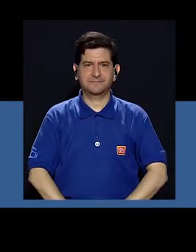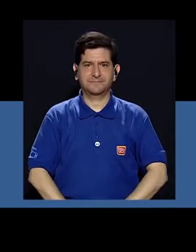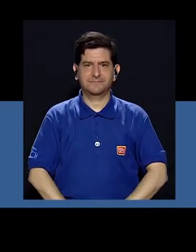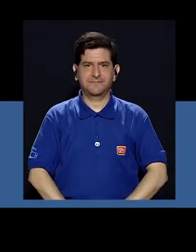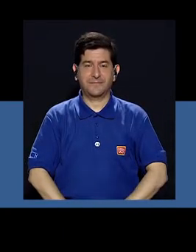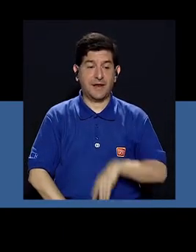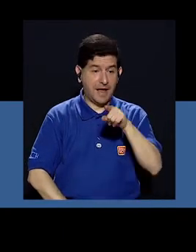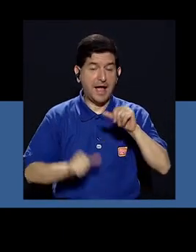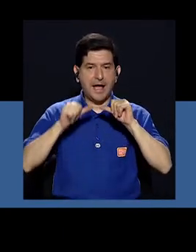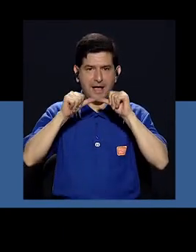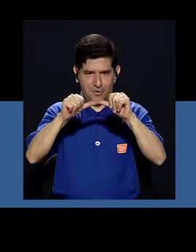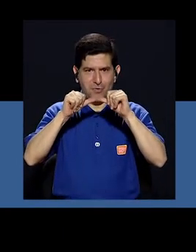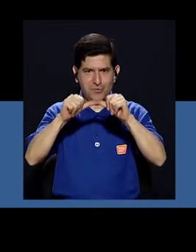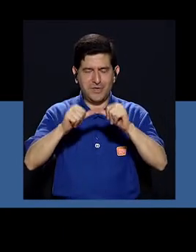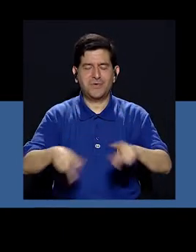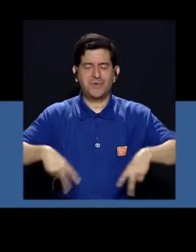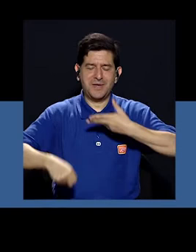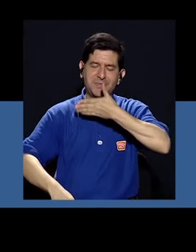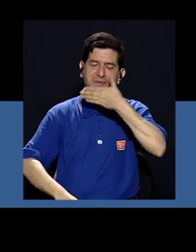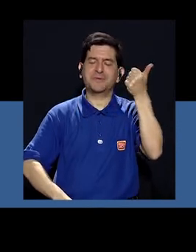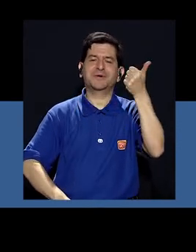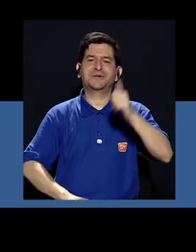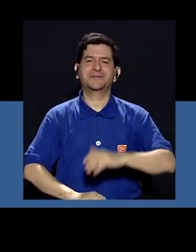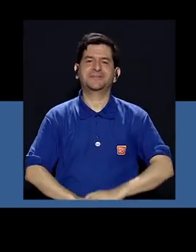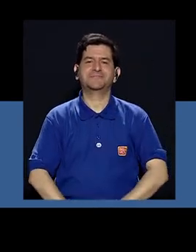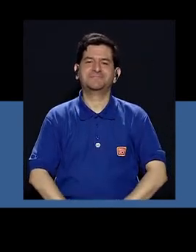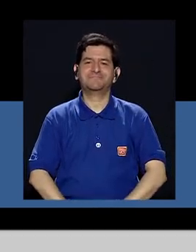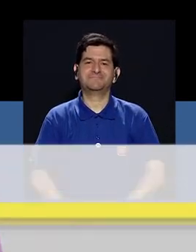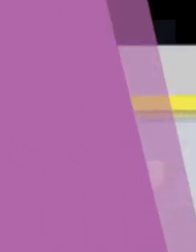www.zonalibredeplástico.org. Continúe con más de Vivir Mejor.